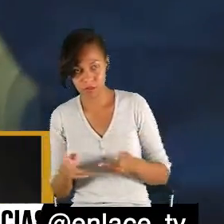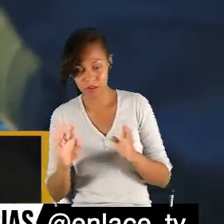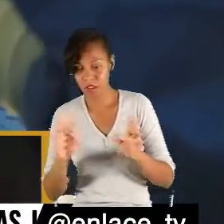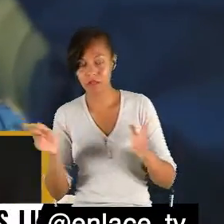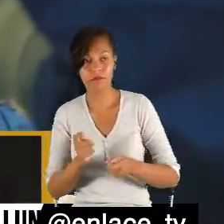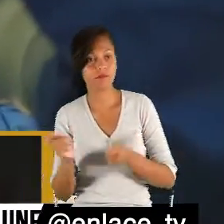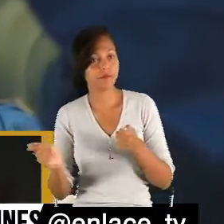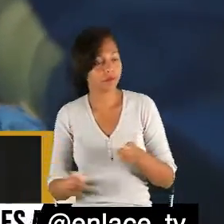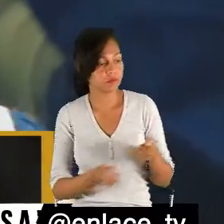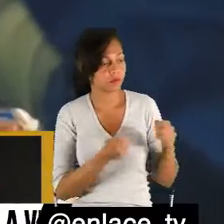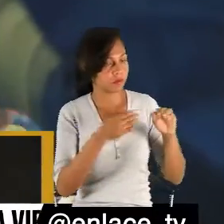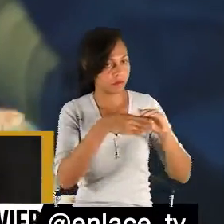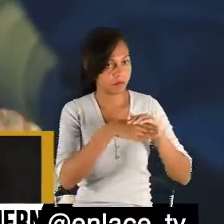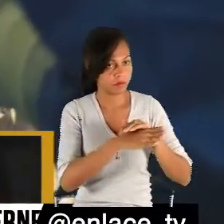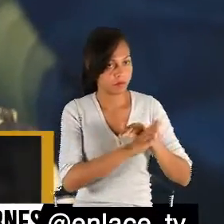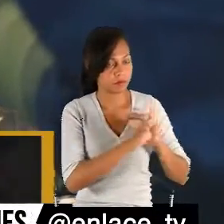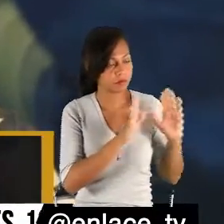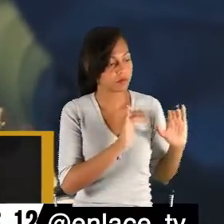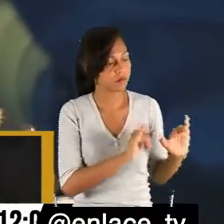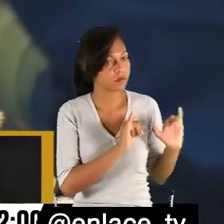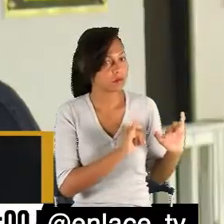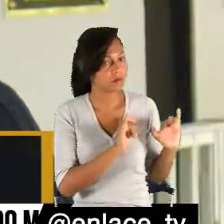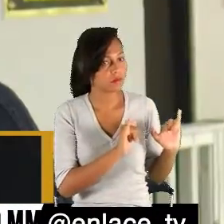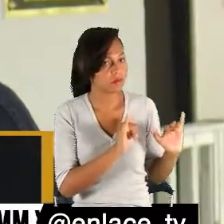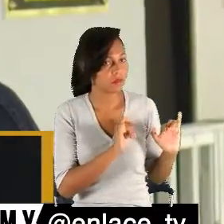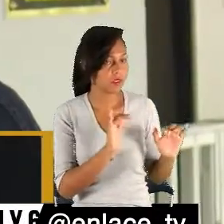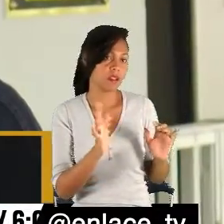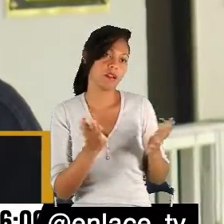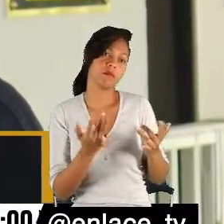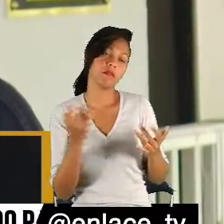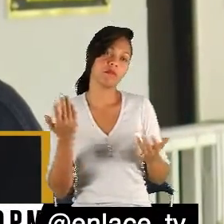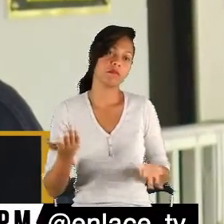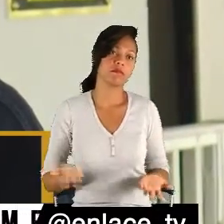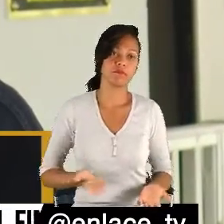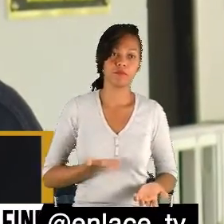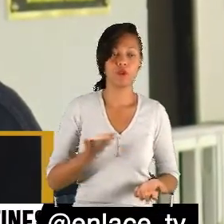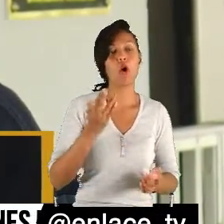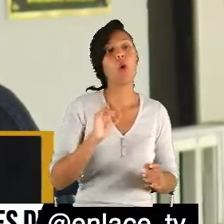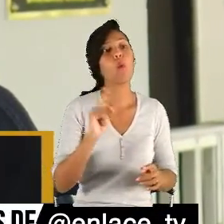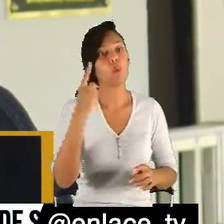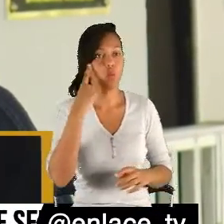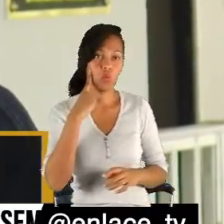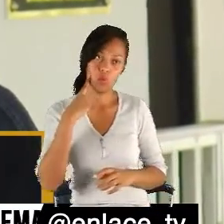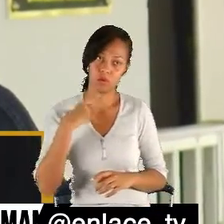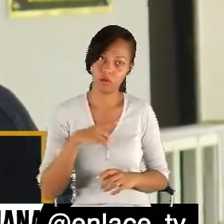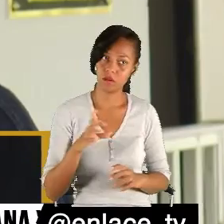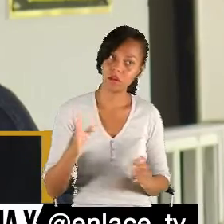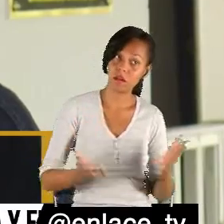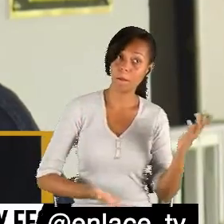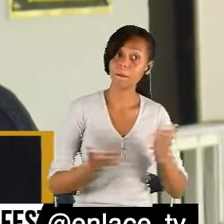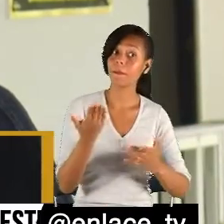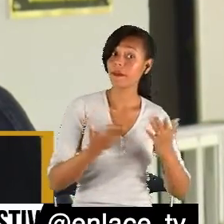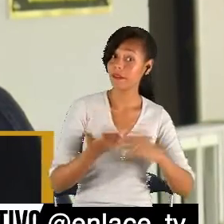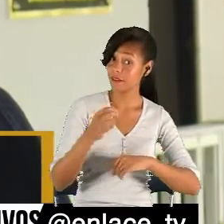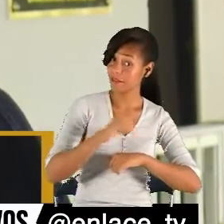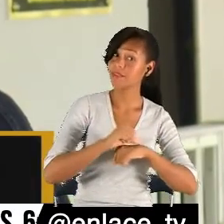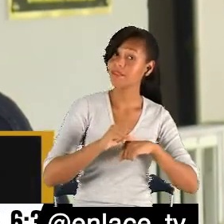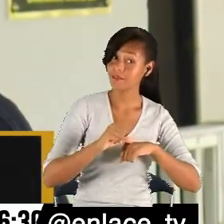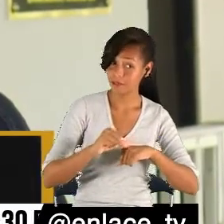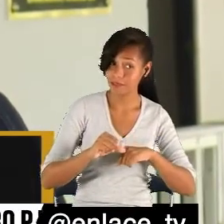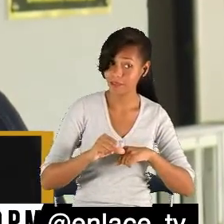de hospitalización dentro de nuestras instalaciones por espacio de un día y dependiendo del tipo de cirugía que le hagan a los niños se